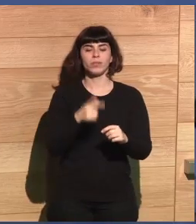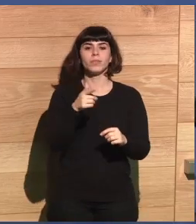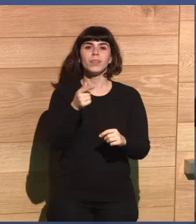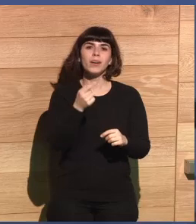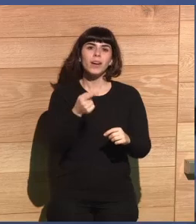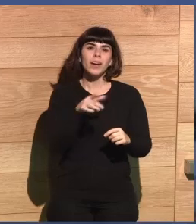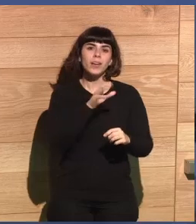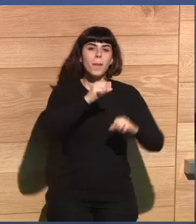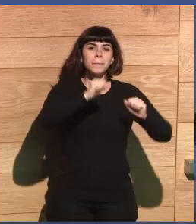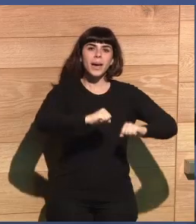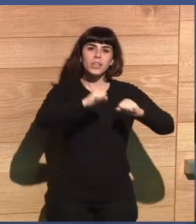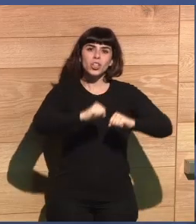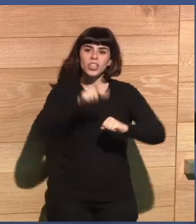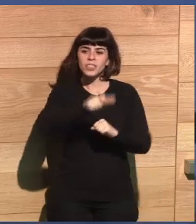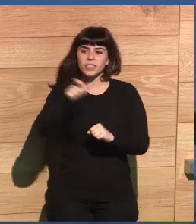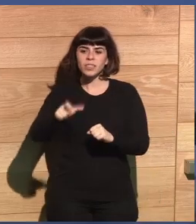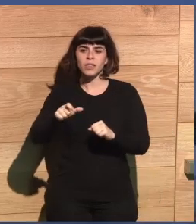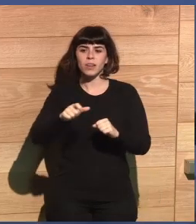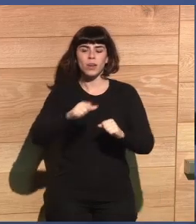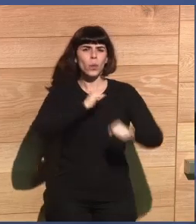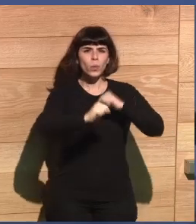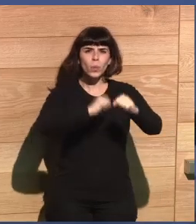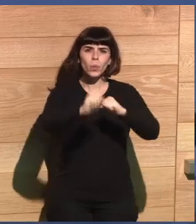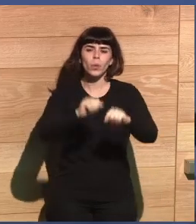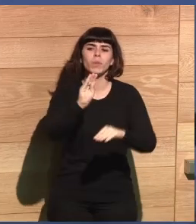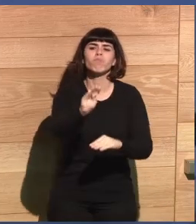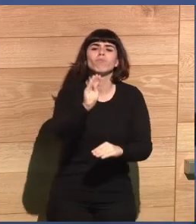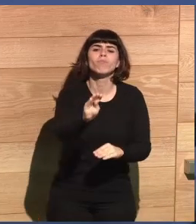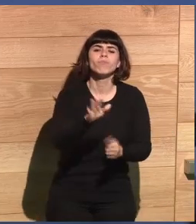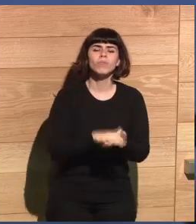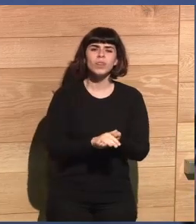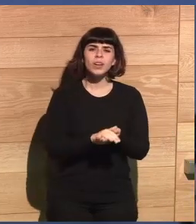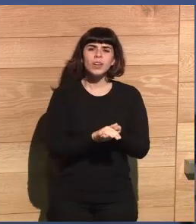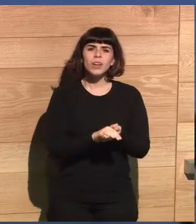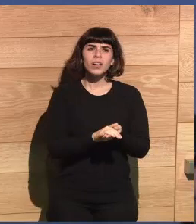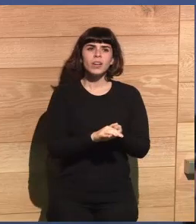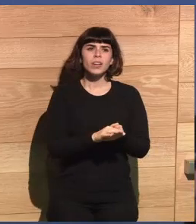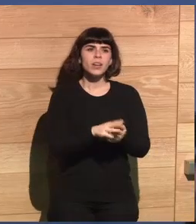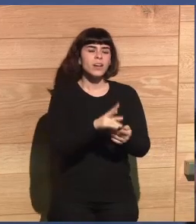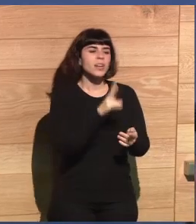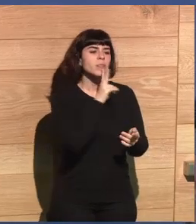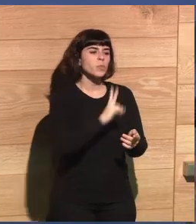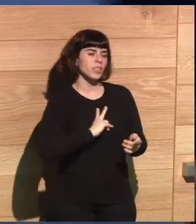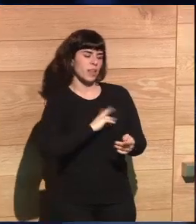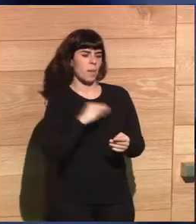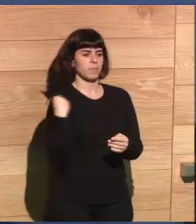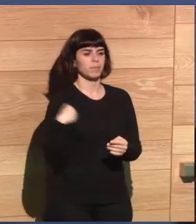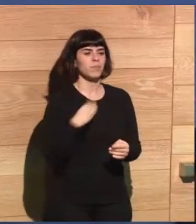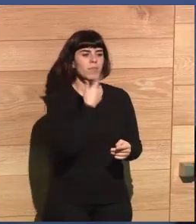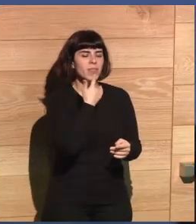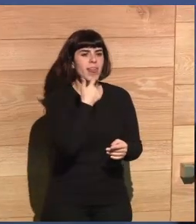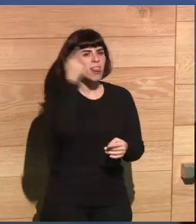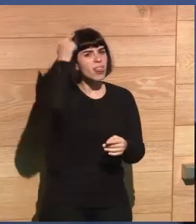por su nuevo descubrimiento, pero todos le respondían con las mismas palabras: el cerebro es